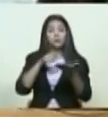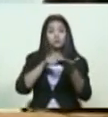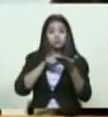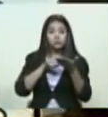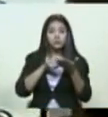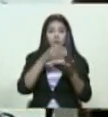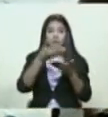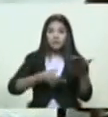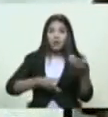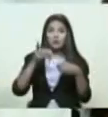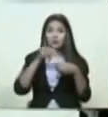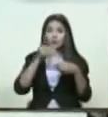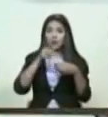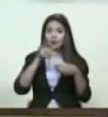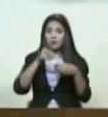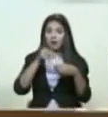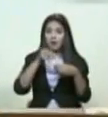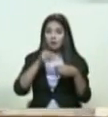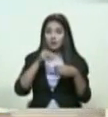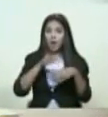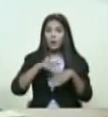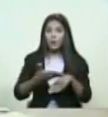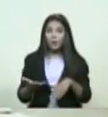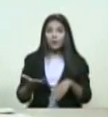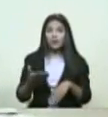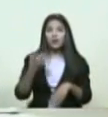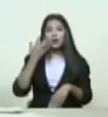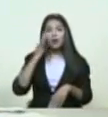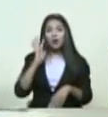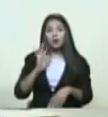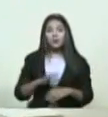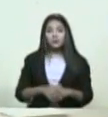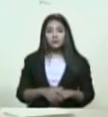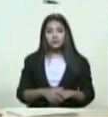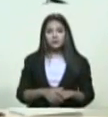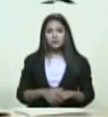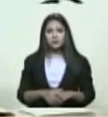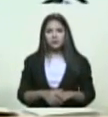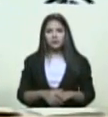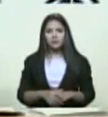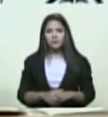data, porque para el criterio nuestro usted no puede colocar,